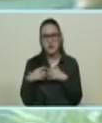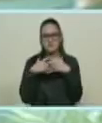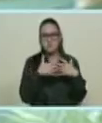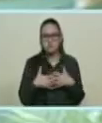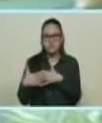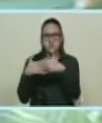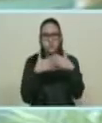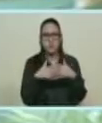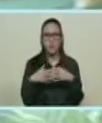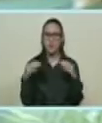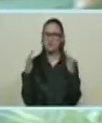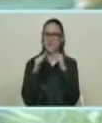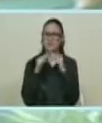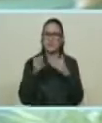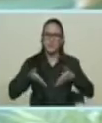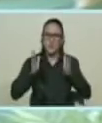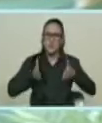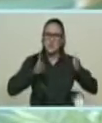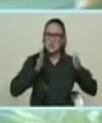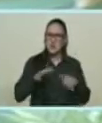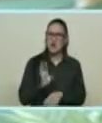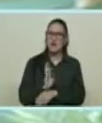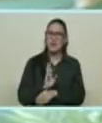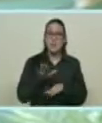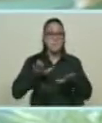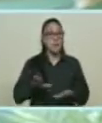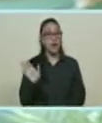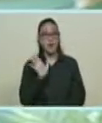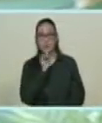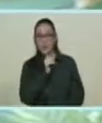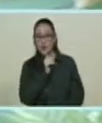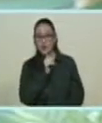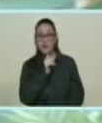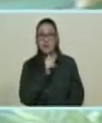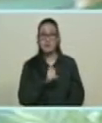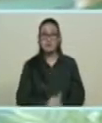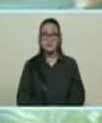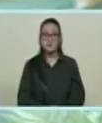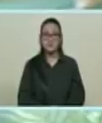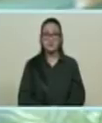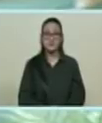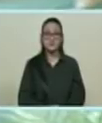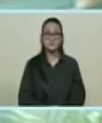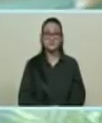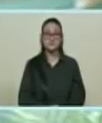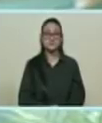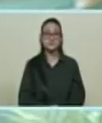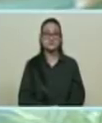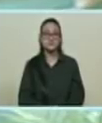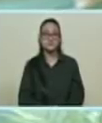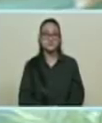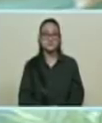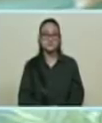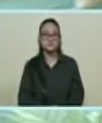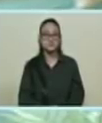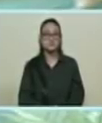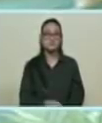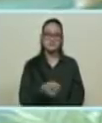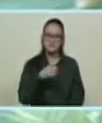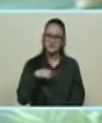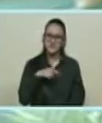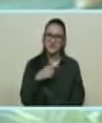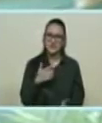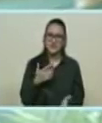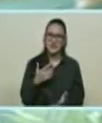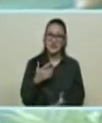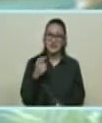viviendas imparable. Y sobre todo porque la consolidamos en medio de la